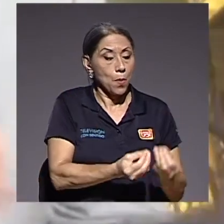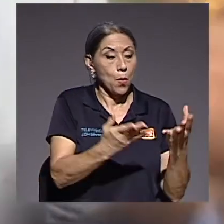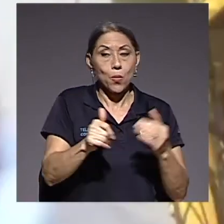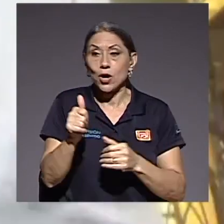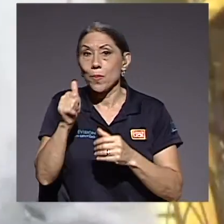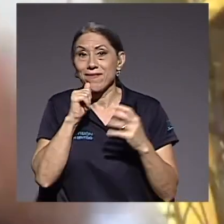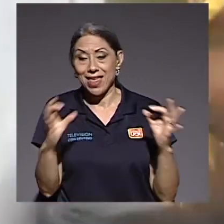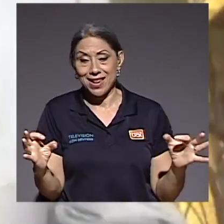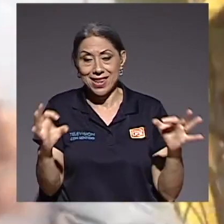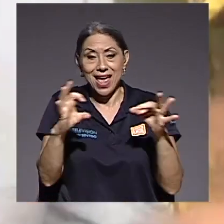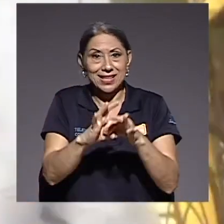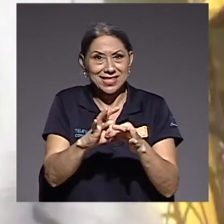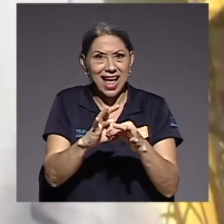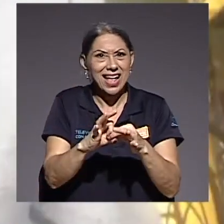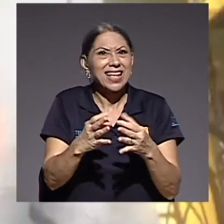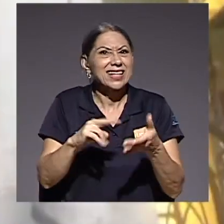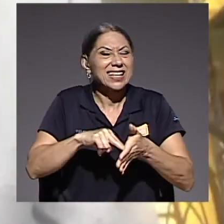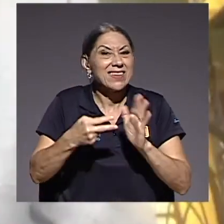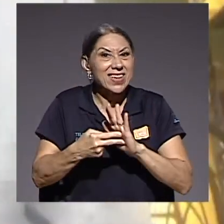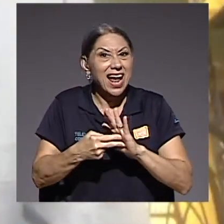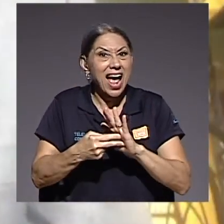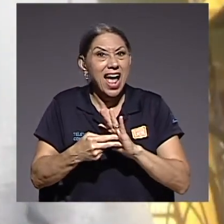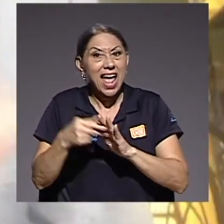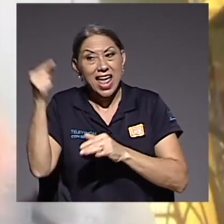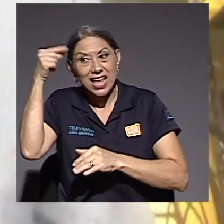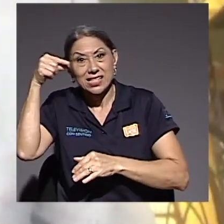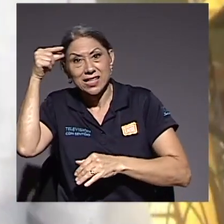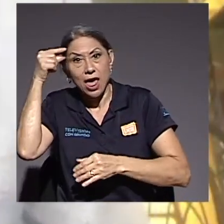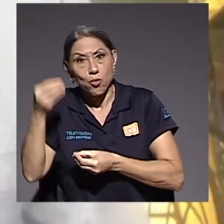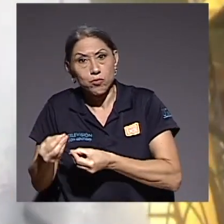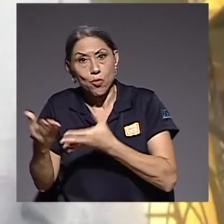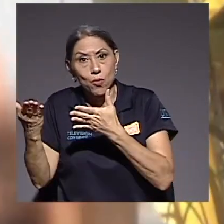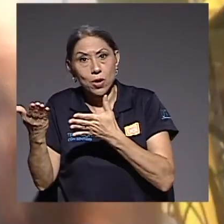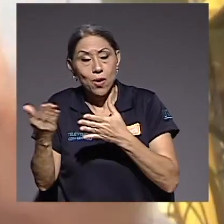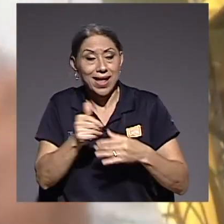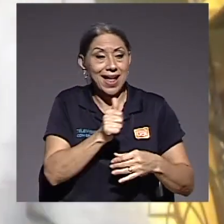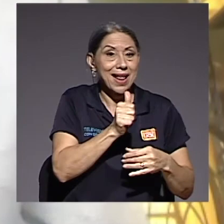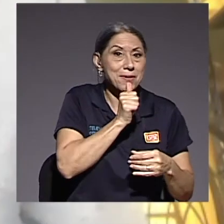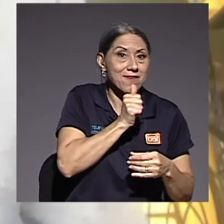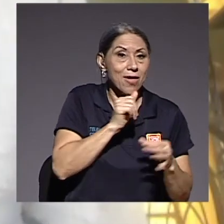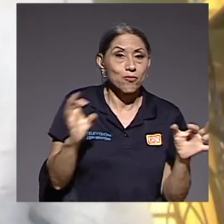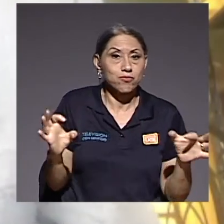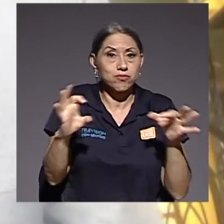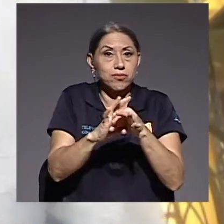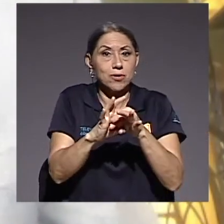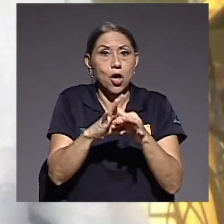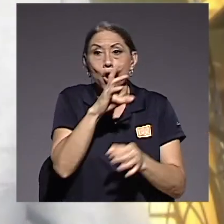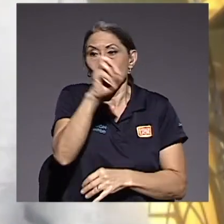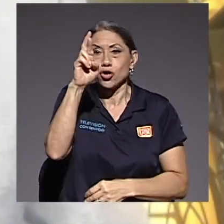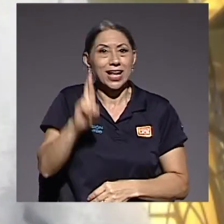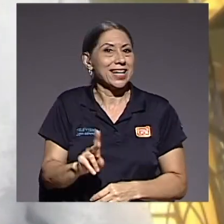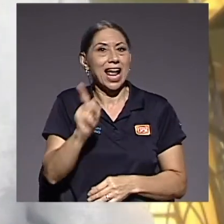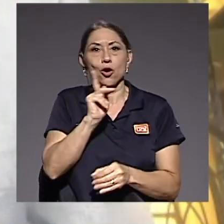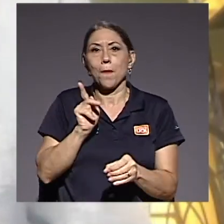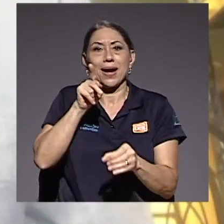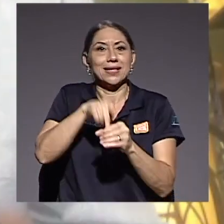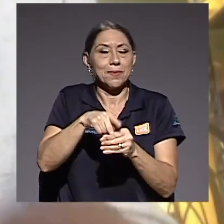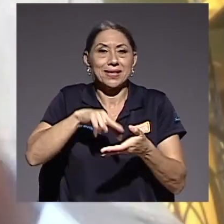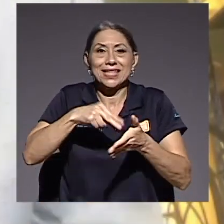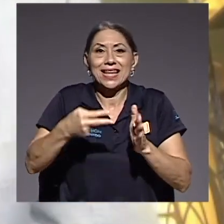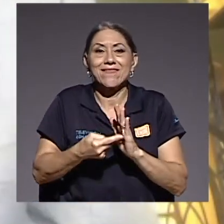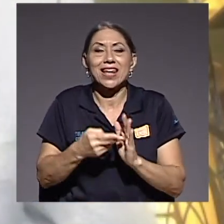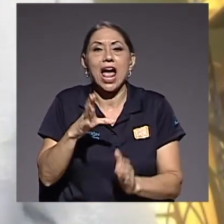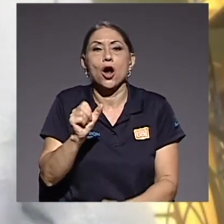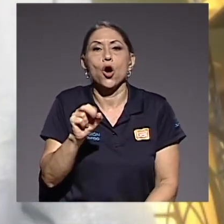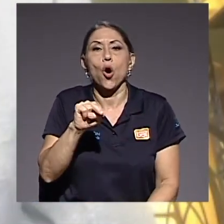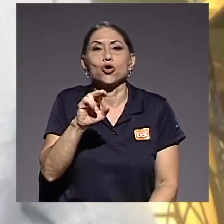participación accionaria del Estado y el privado. En este caso, Costa Rica no participa. Así que es una concesión con aporte del Estado. Y